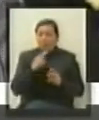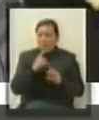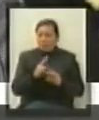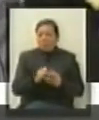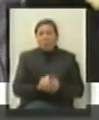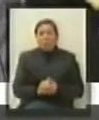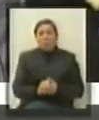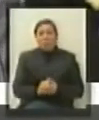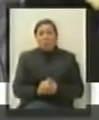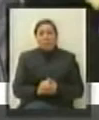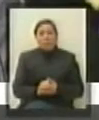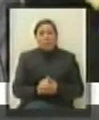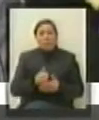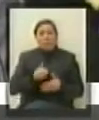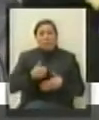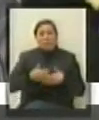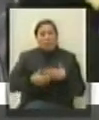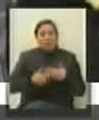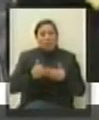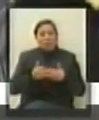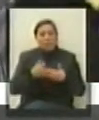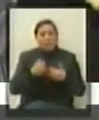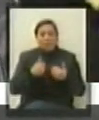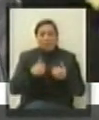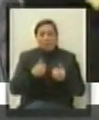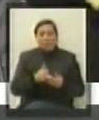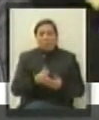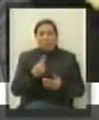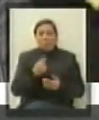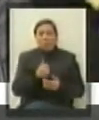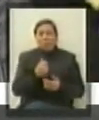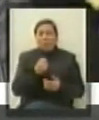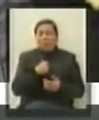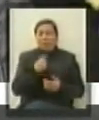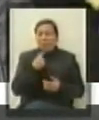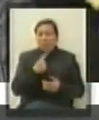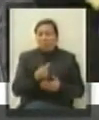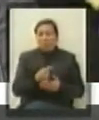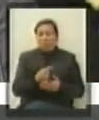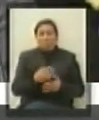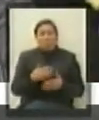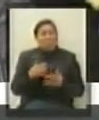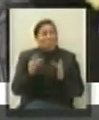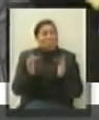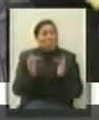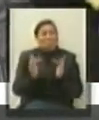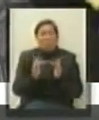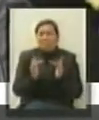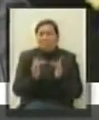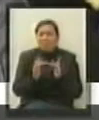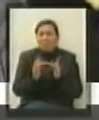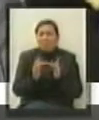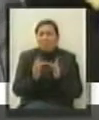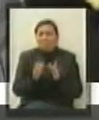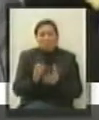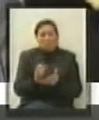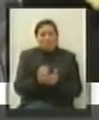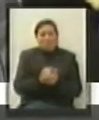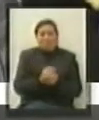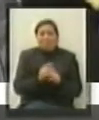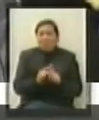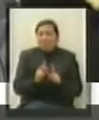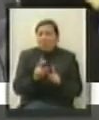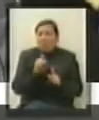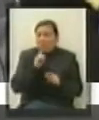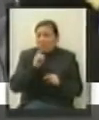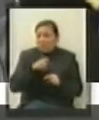obliga. Y, en consecuencia, a eso me debo, señores. Por eso he venido. Podría perfectamente haberme sustraído de esto, que no